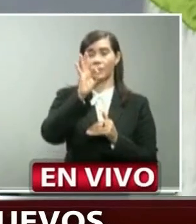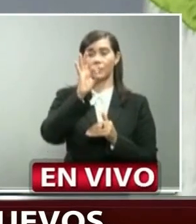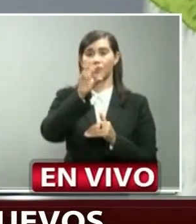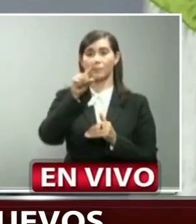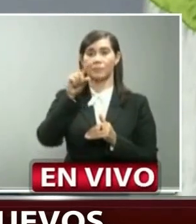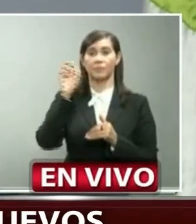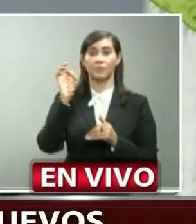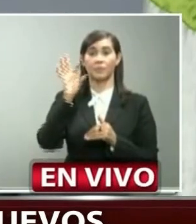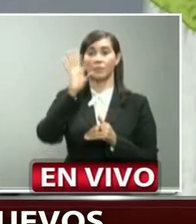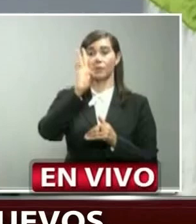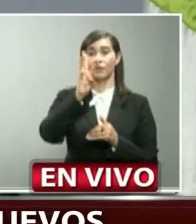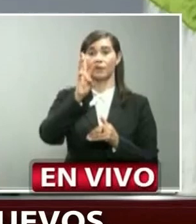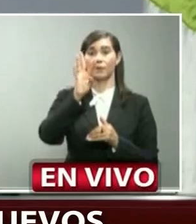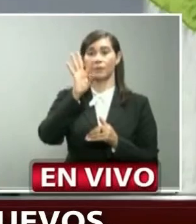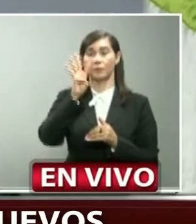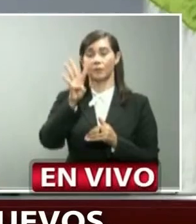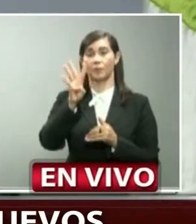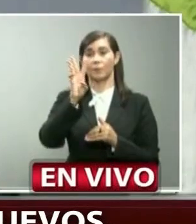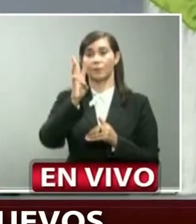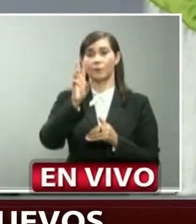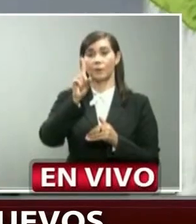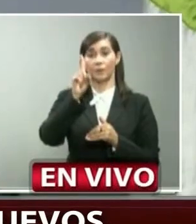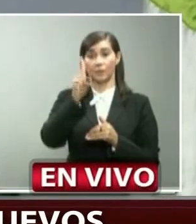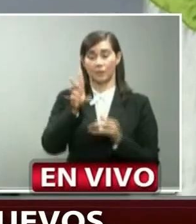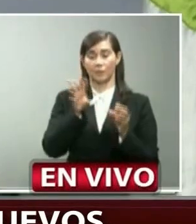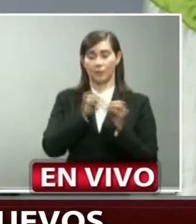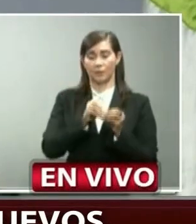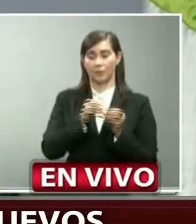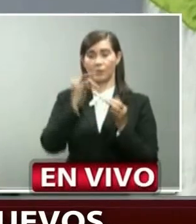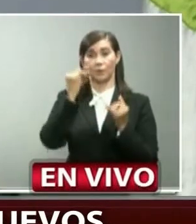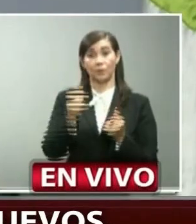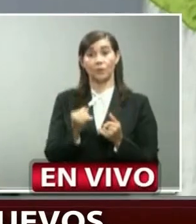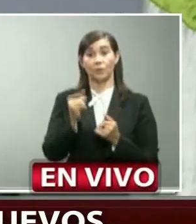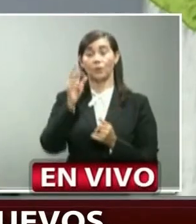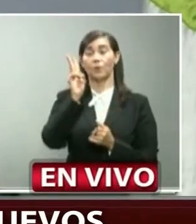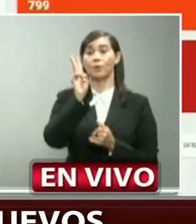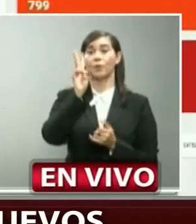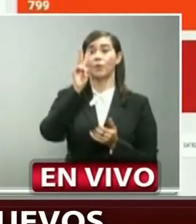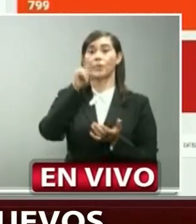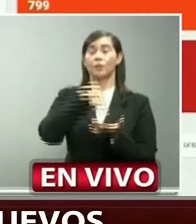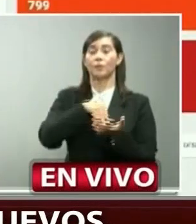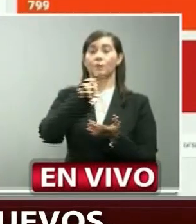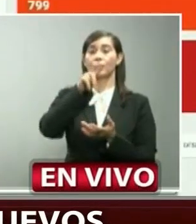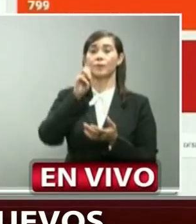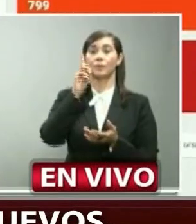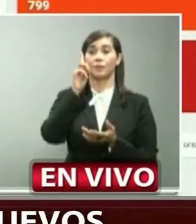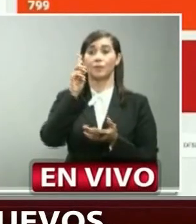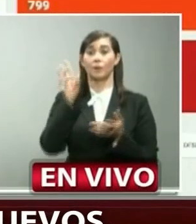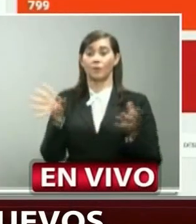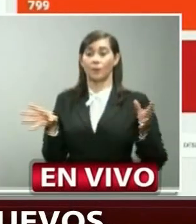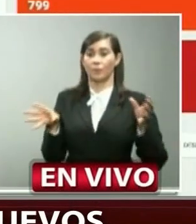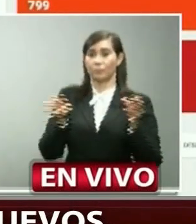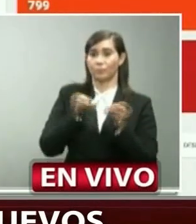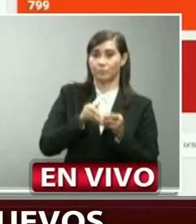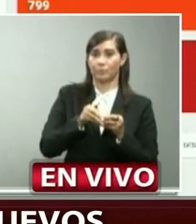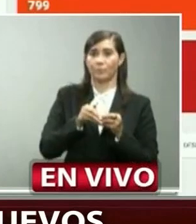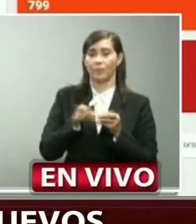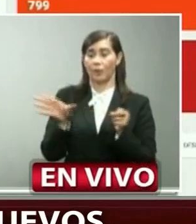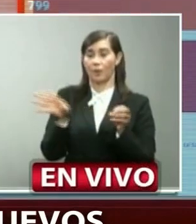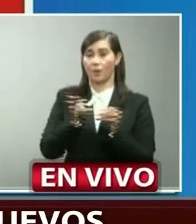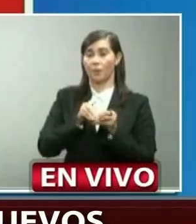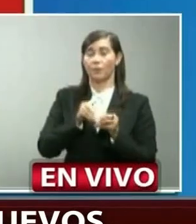194.461 y en el boletín de hoy se incluyen 2.101 nuevas pruebas, con un total de